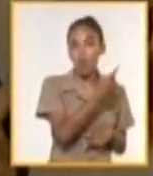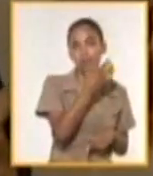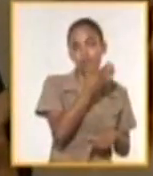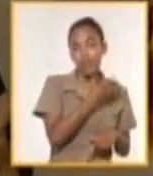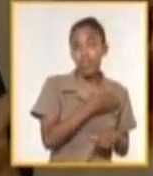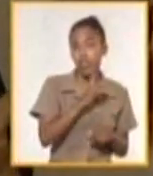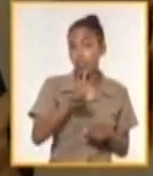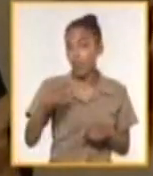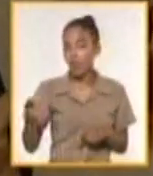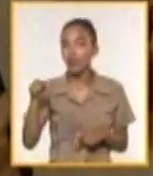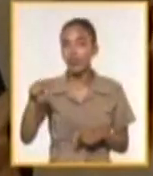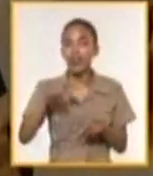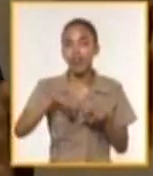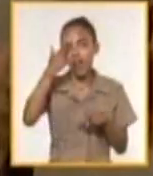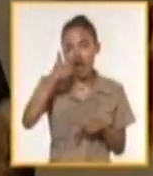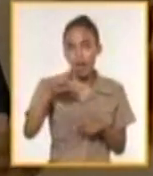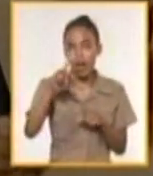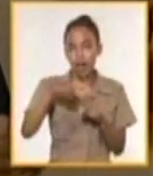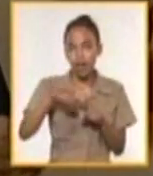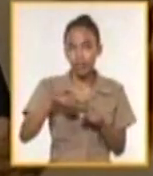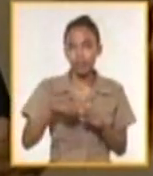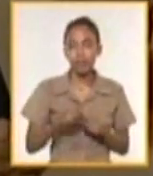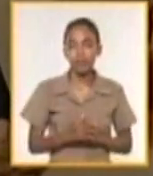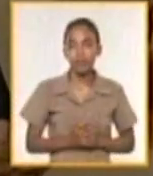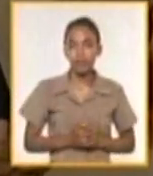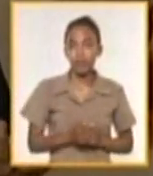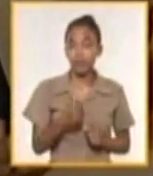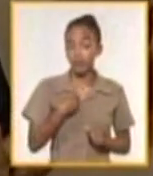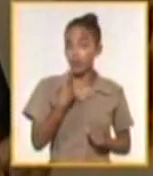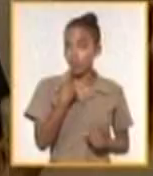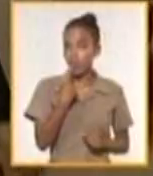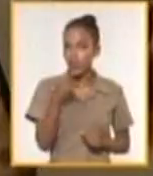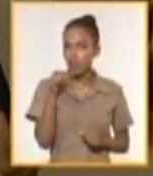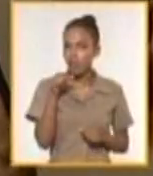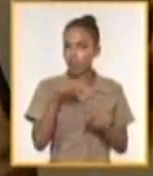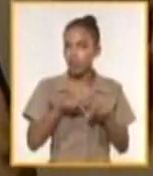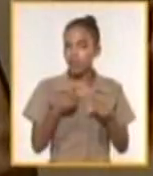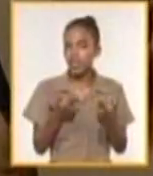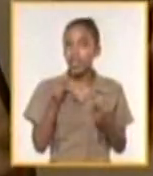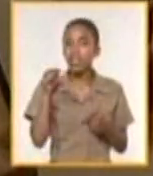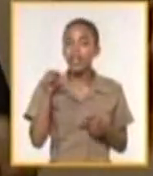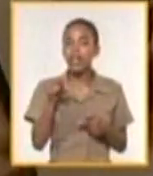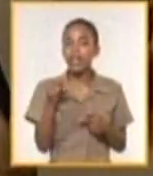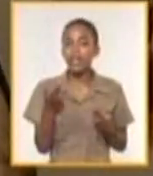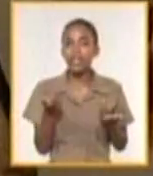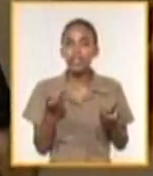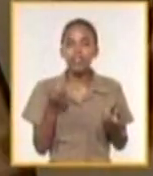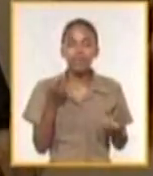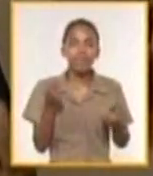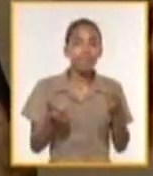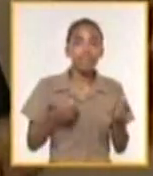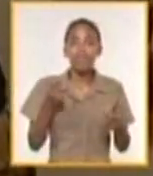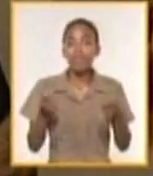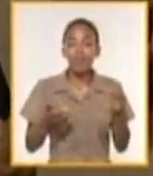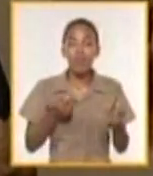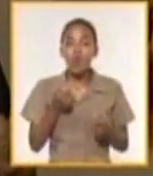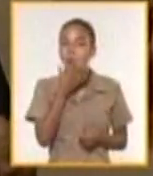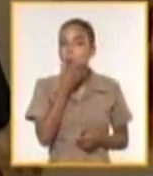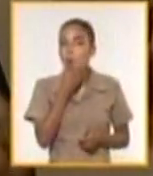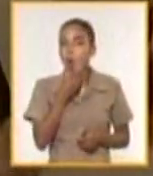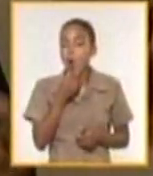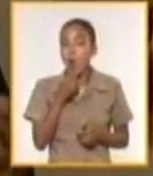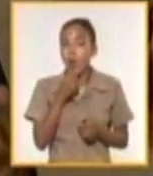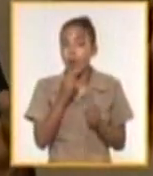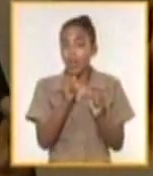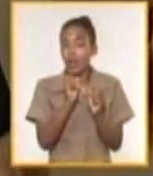la otra es Armando Jar. Digo esto porque era un inquieto joven que estaba en primera fila